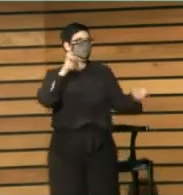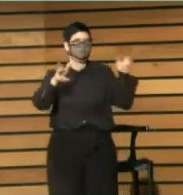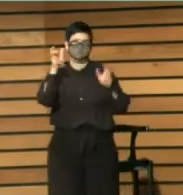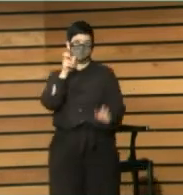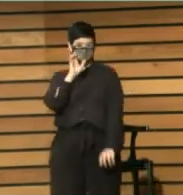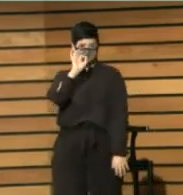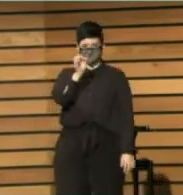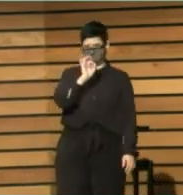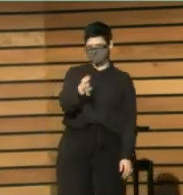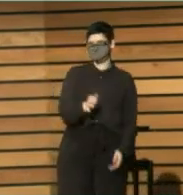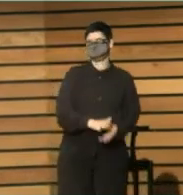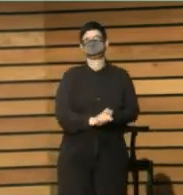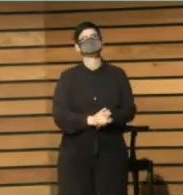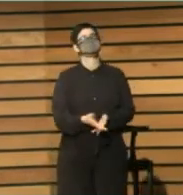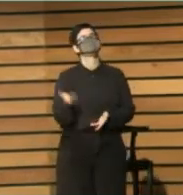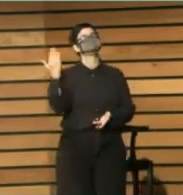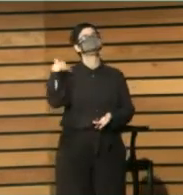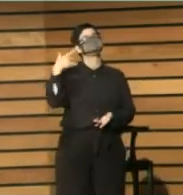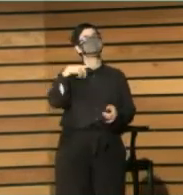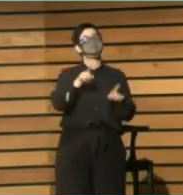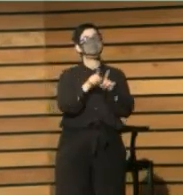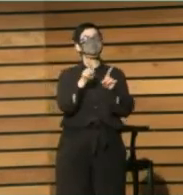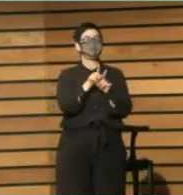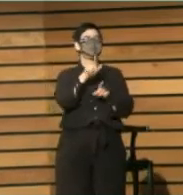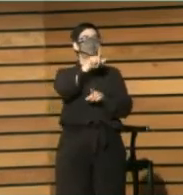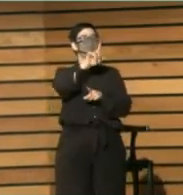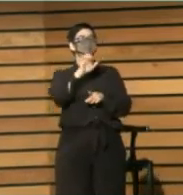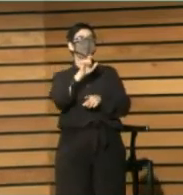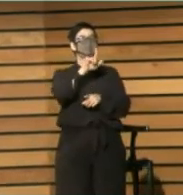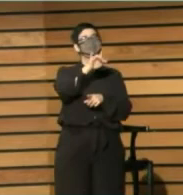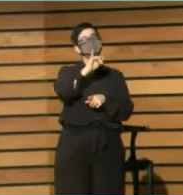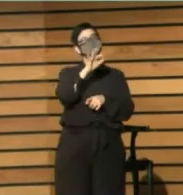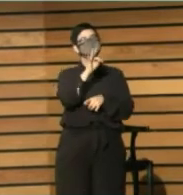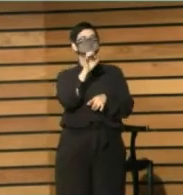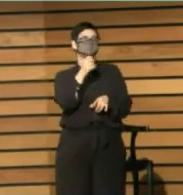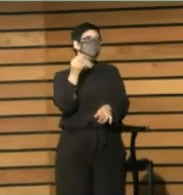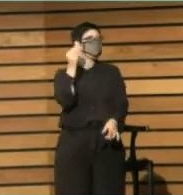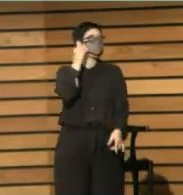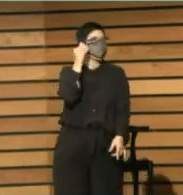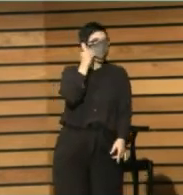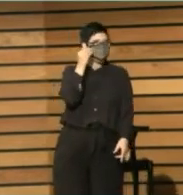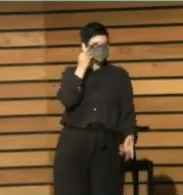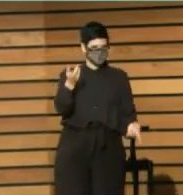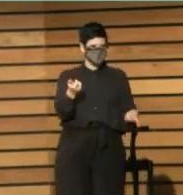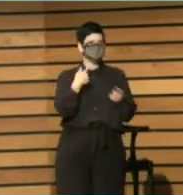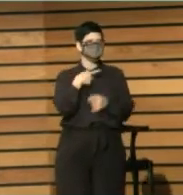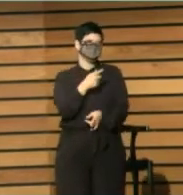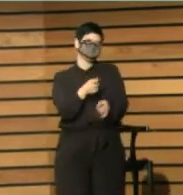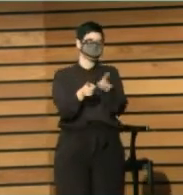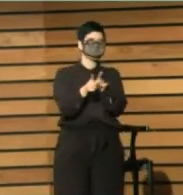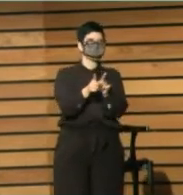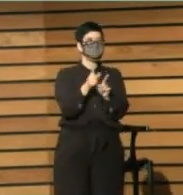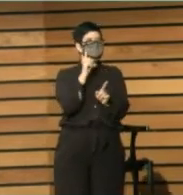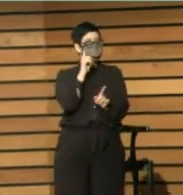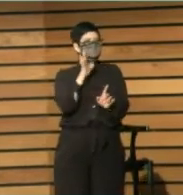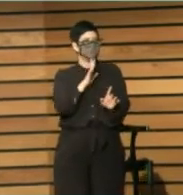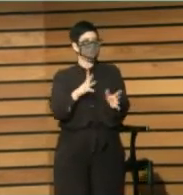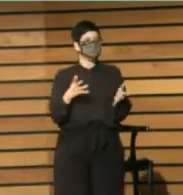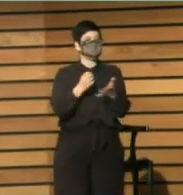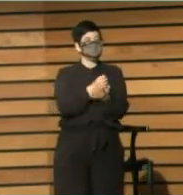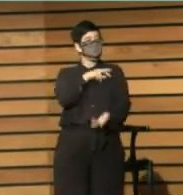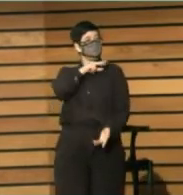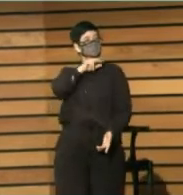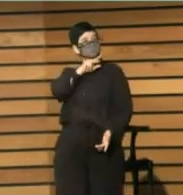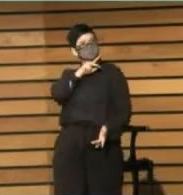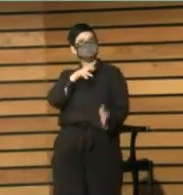Así se decía cuando nos quedábamos embobados, Lelitos, creyendo que todo lo que se decía por la boca o por la escritura